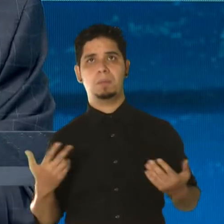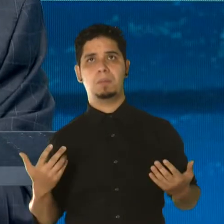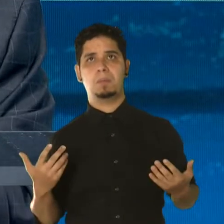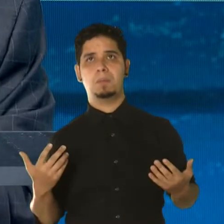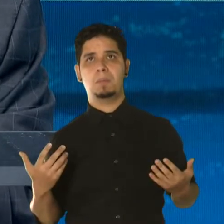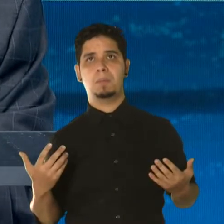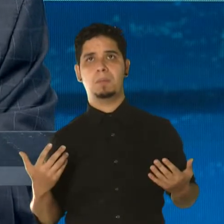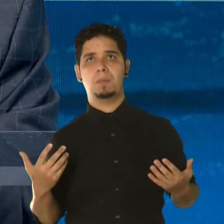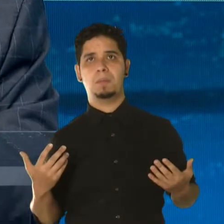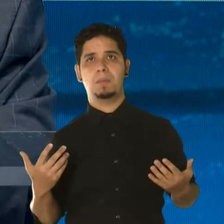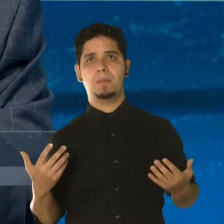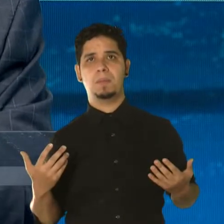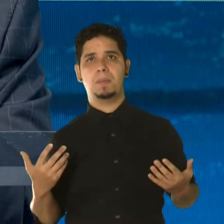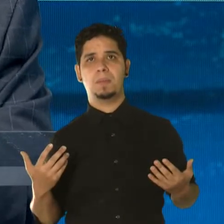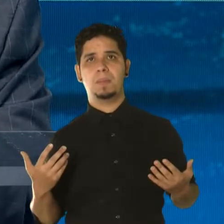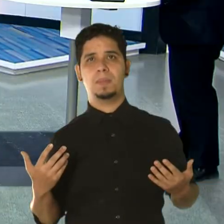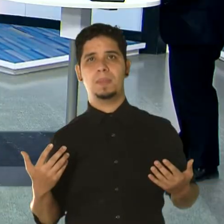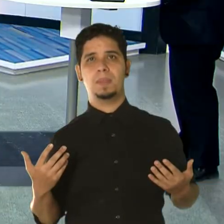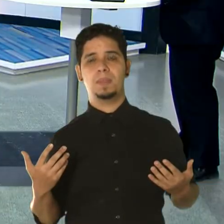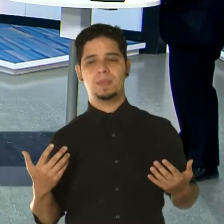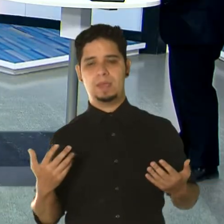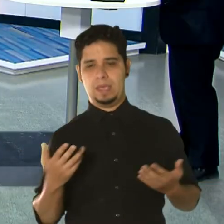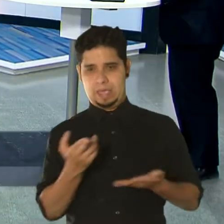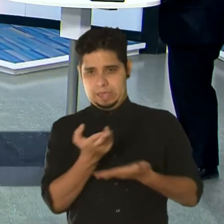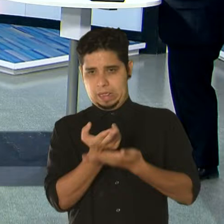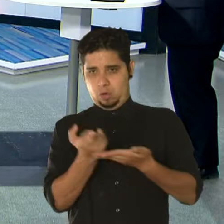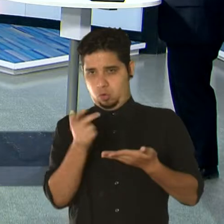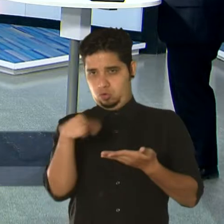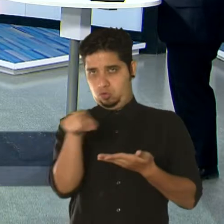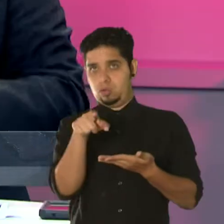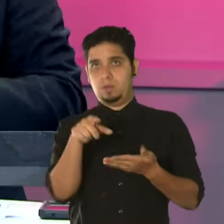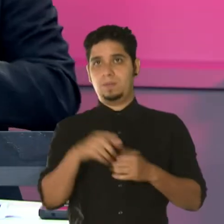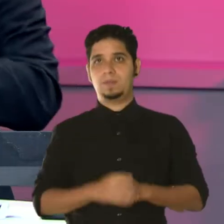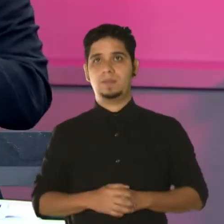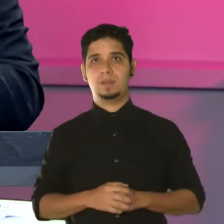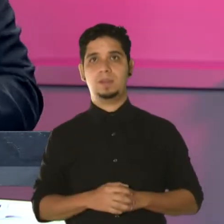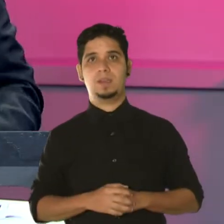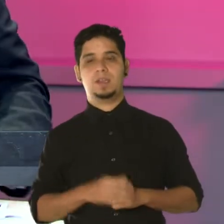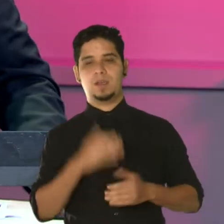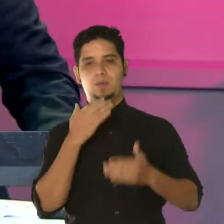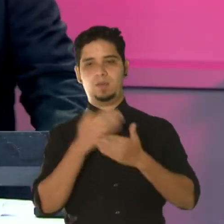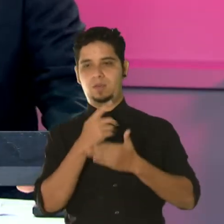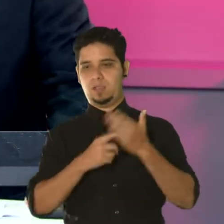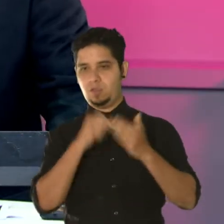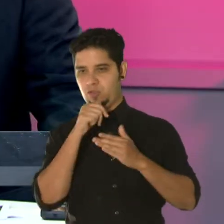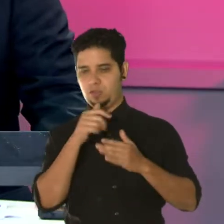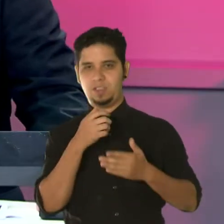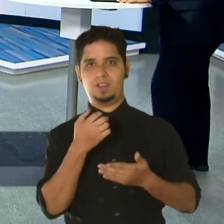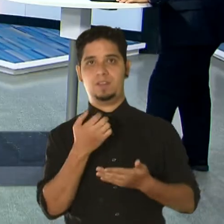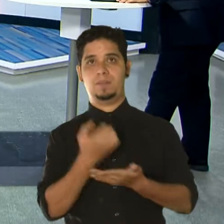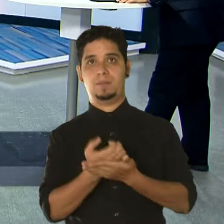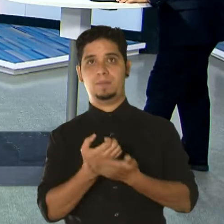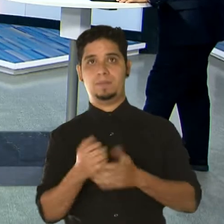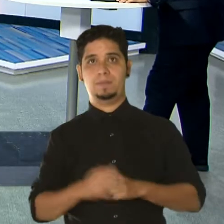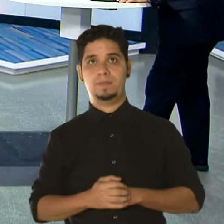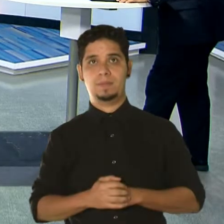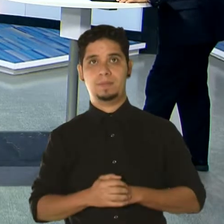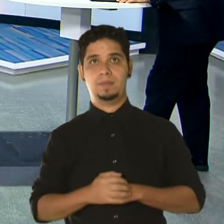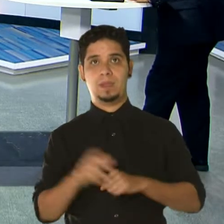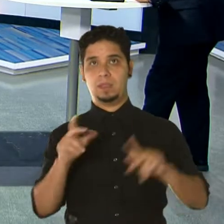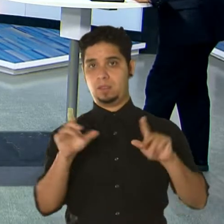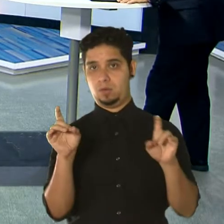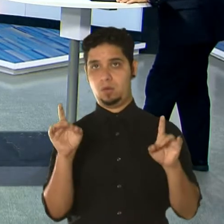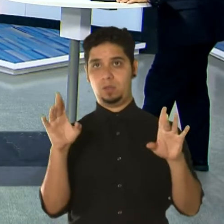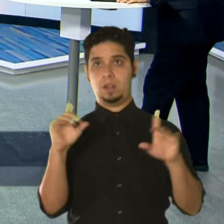es pasable. Pero decirle recurso a alguien. Qué bueno que no soy economista, así que estoy perdonado. Hay gente que no le gusta la palabra capital. Sí,